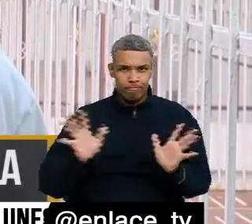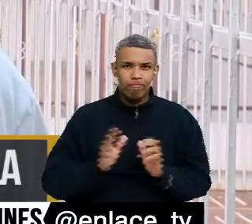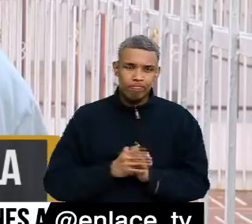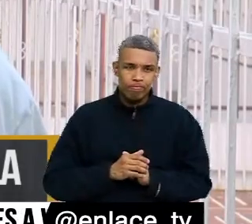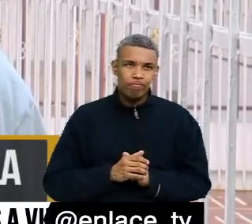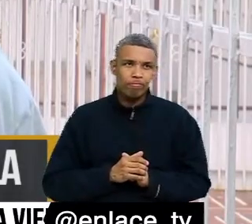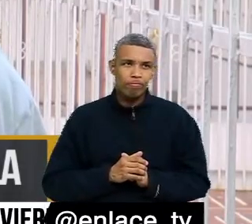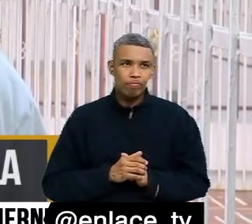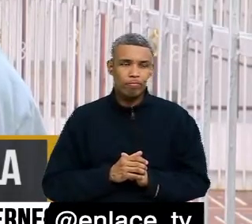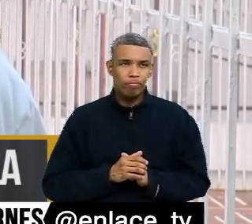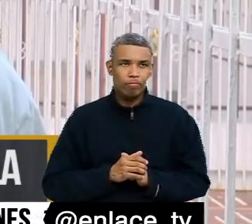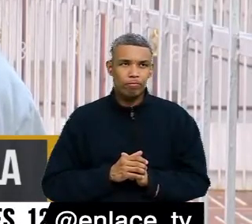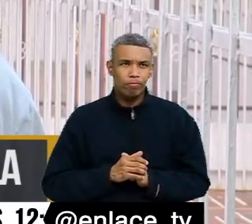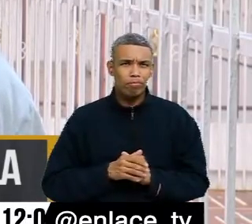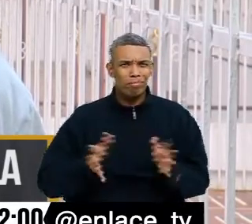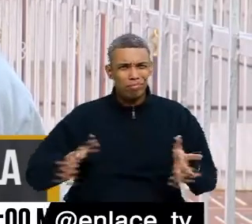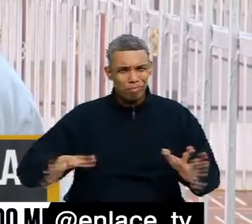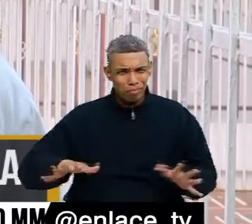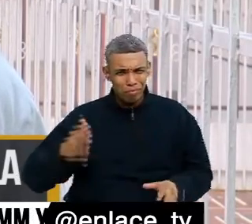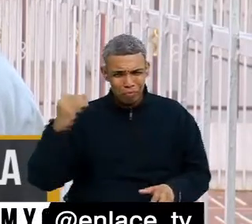adjudicado desde